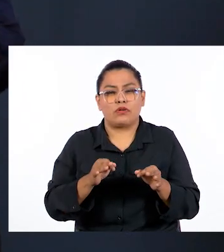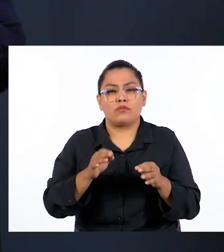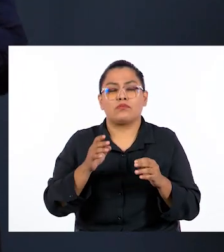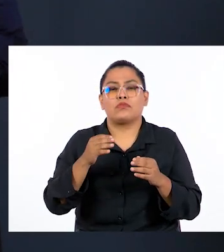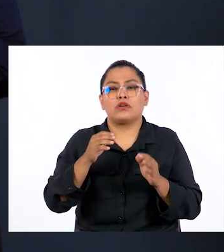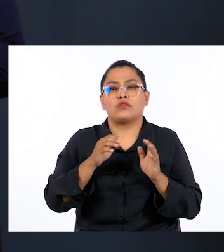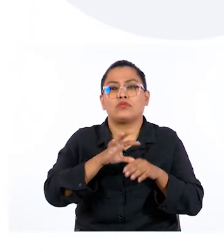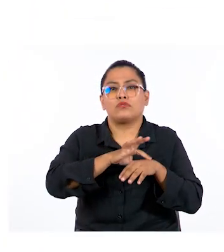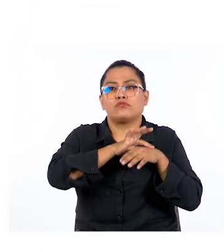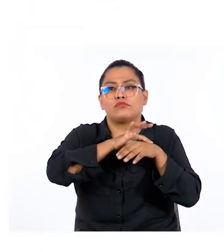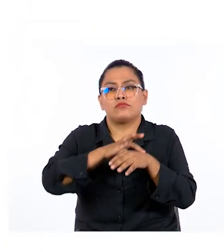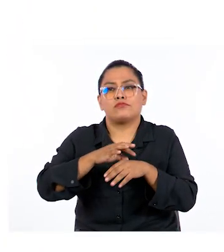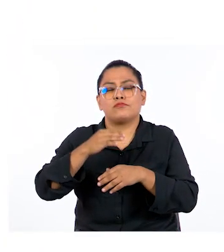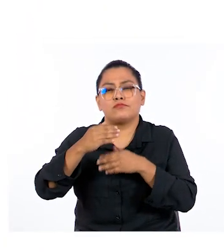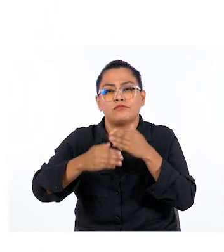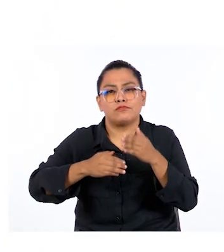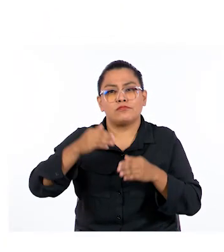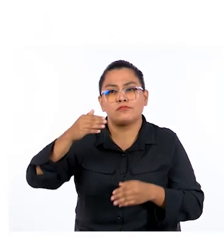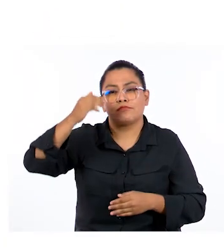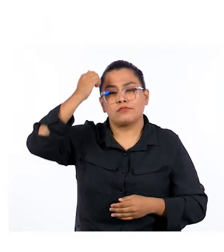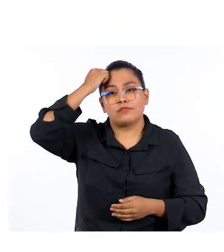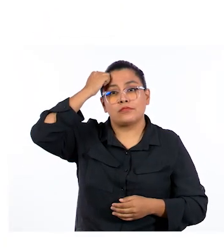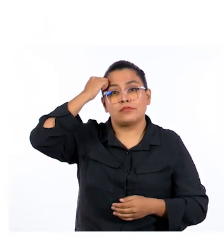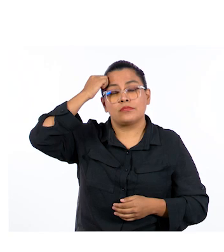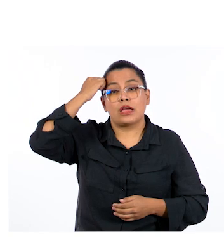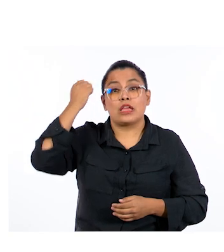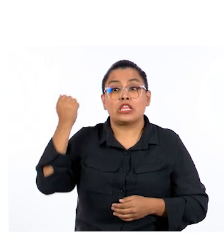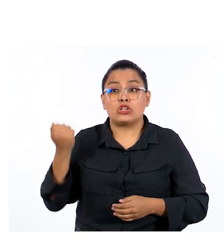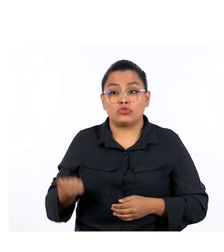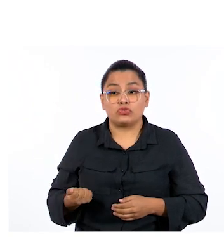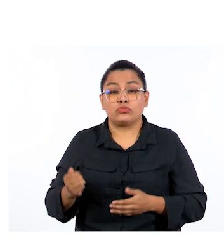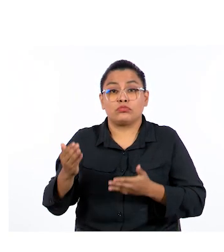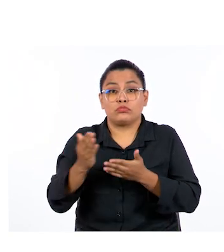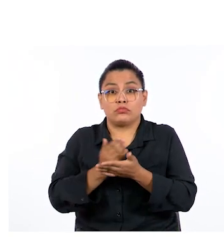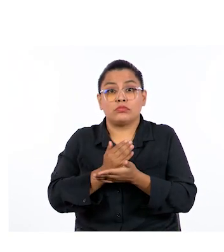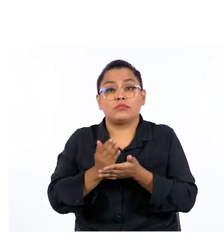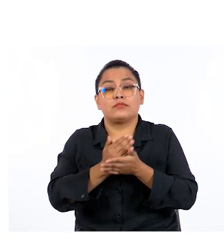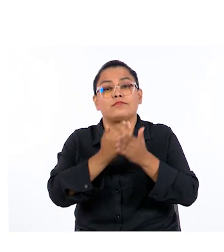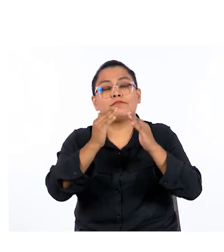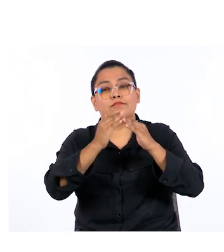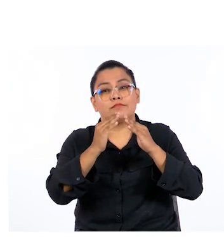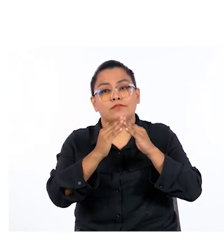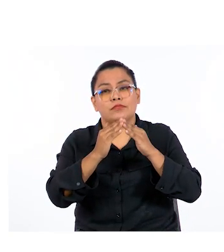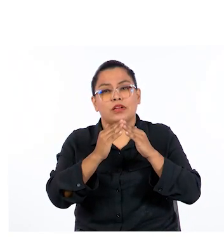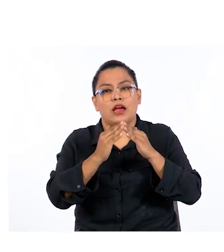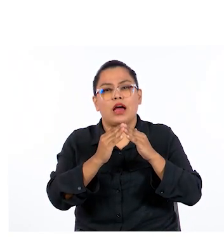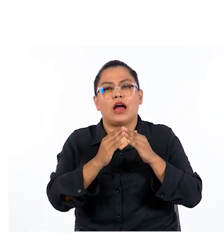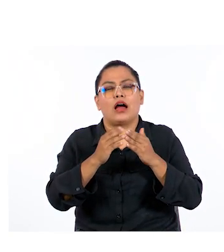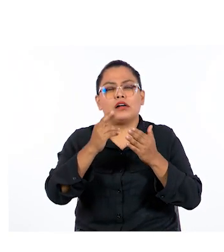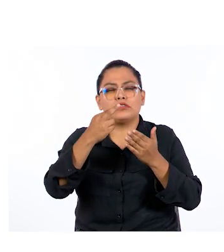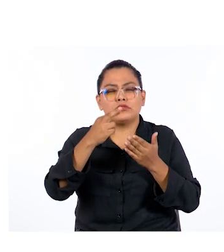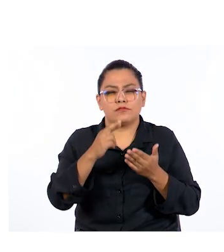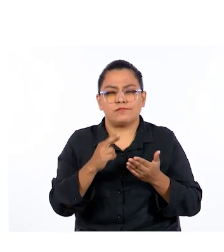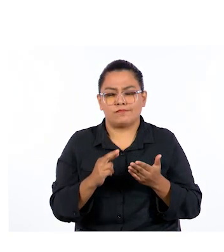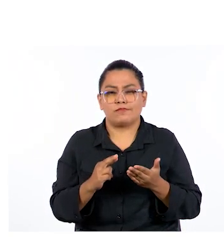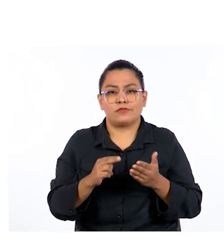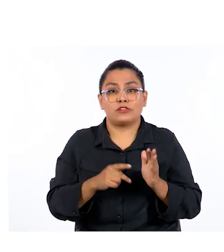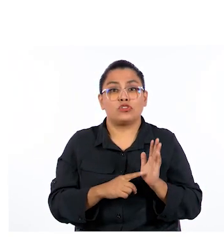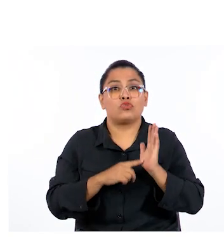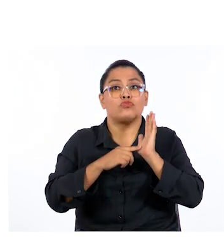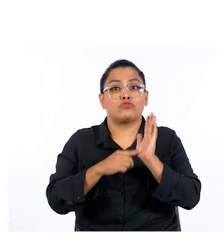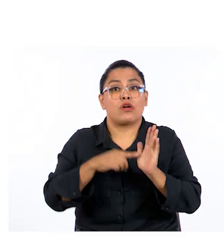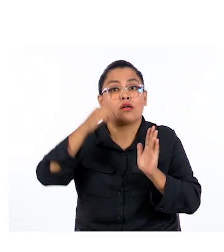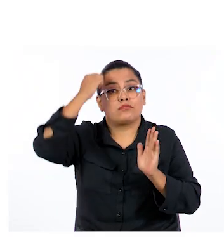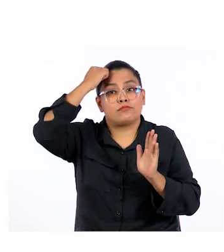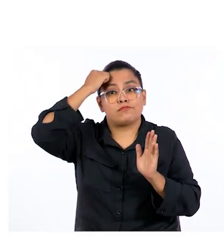de enseñanza-aprendizaje del estudiante en casa. Tenemos una indicación de cómo verificar las evidencias de aprendizaje a